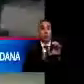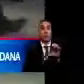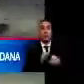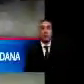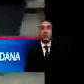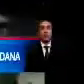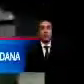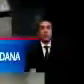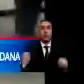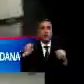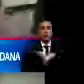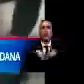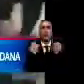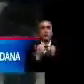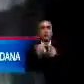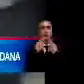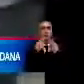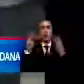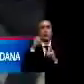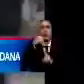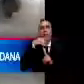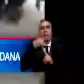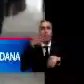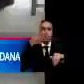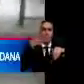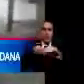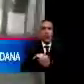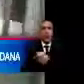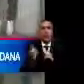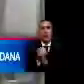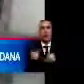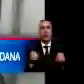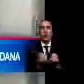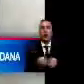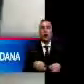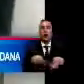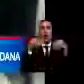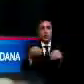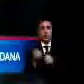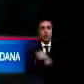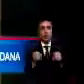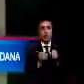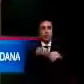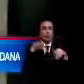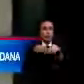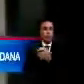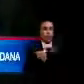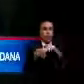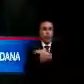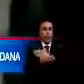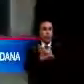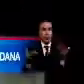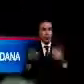Participación, mediante redes sociales, transmitió en vivo el allanamiento y confirmó las oficinas que fueron